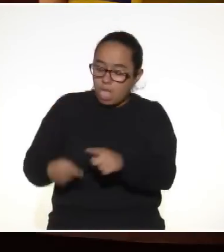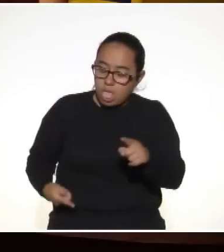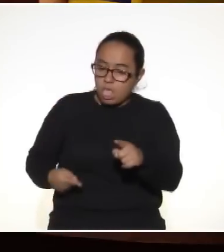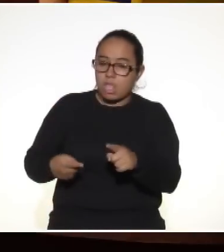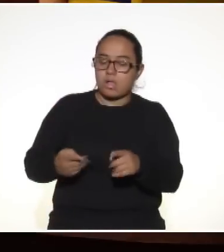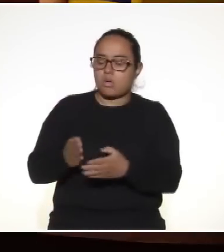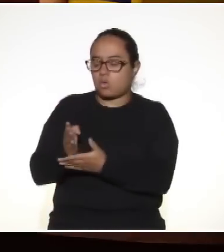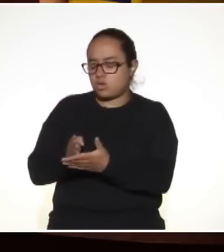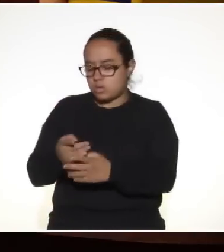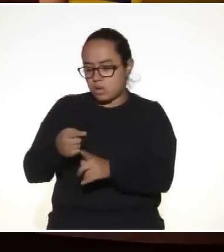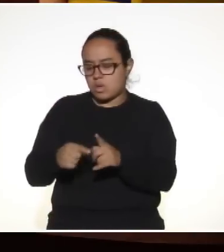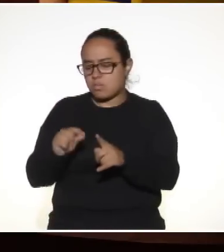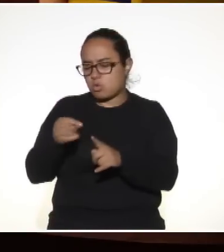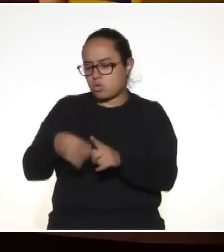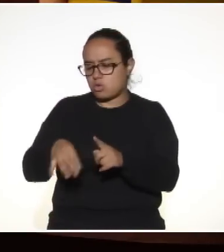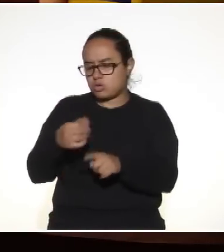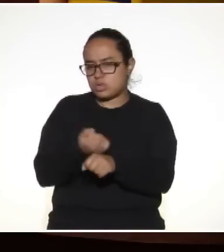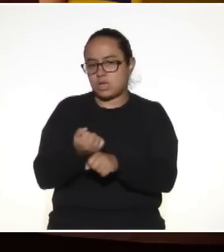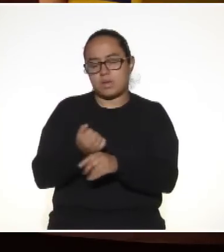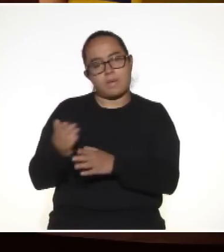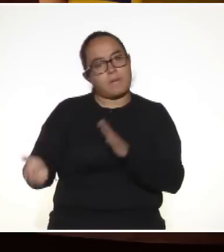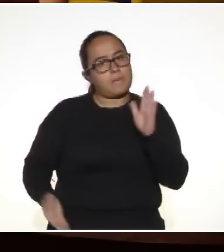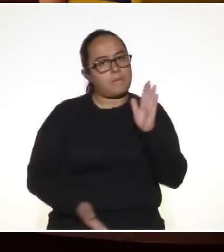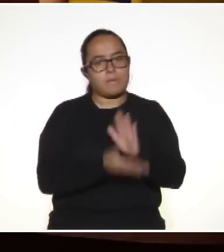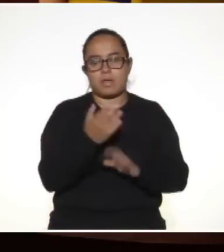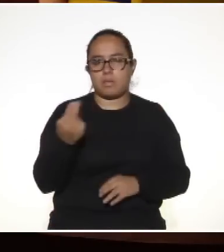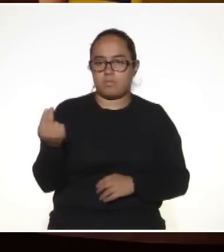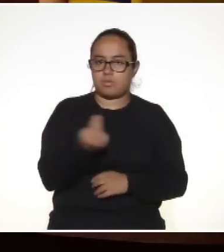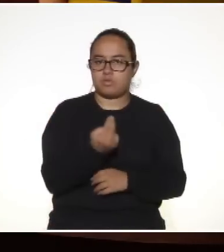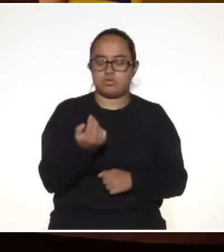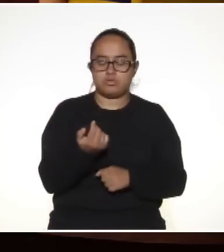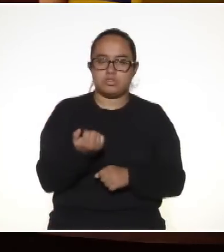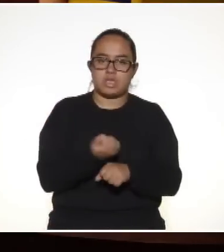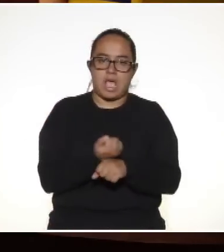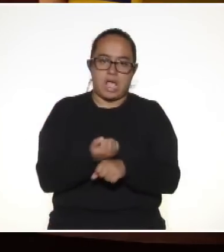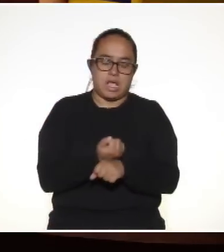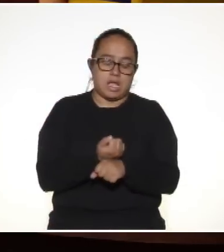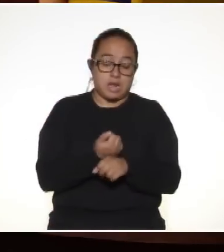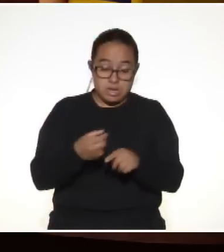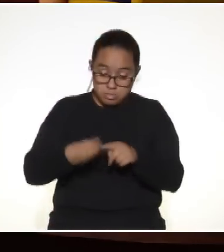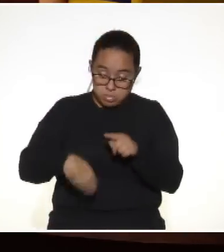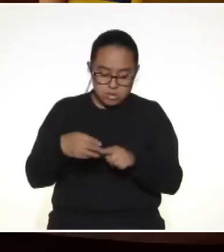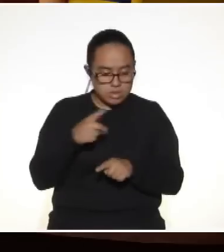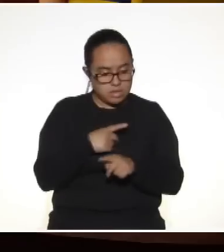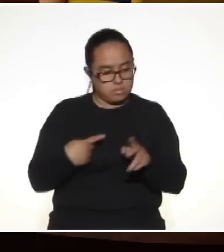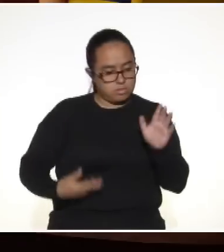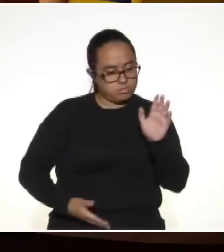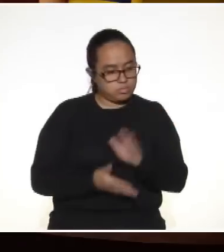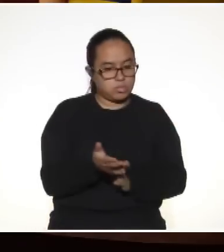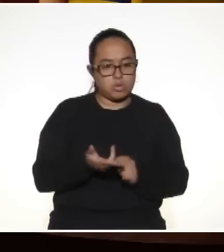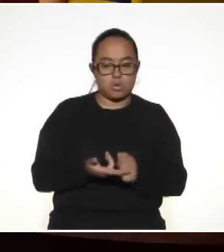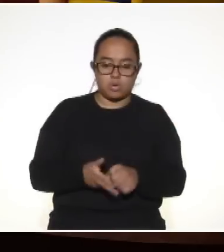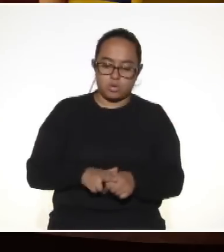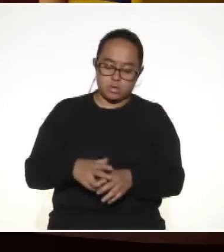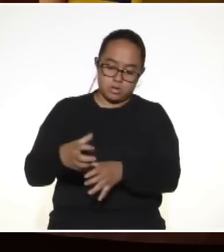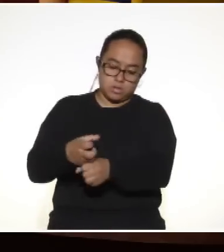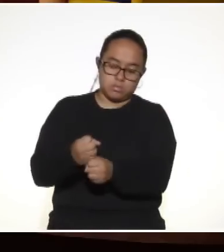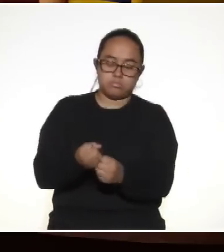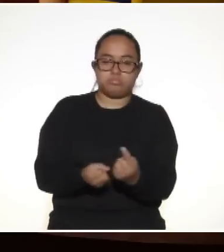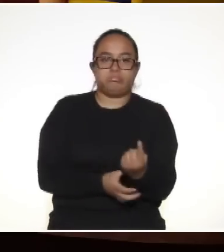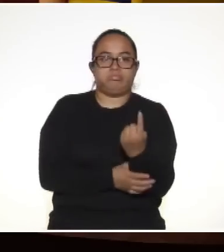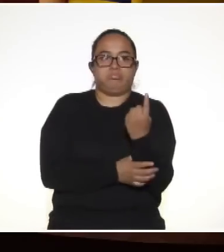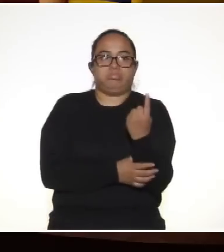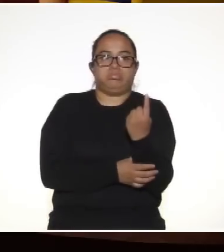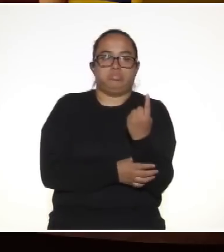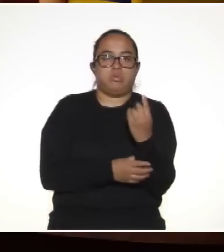está chorritos de sangre, te vas al hospital inmediatamente, por favor, al hospital, comprimiendo la zona. Compresión directa. Detener, elevar para